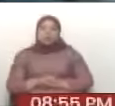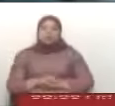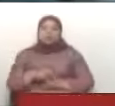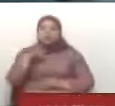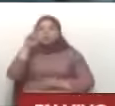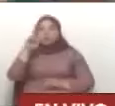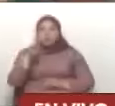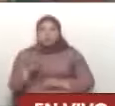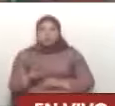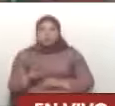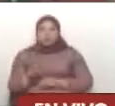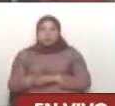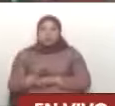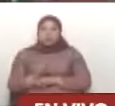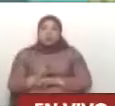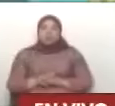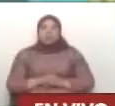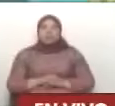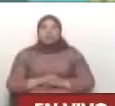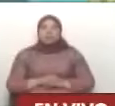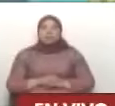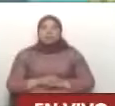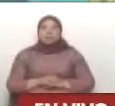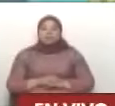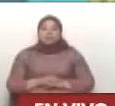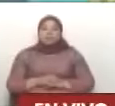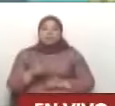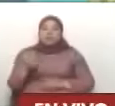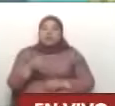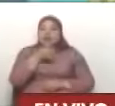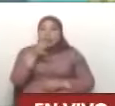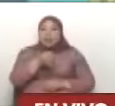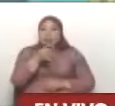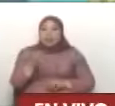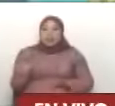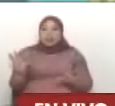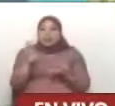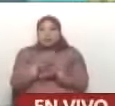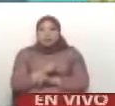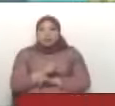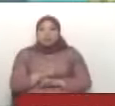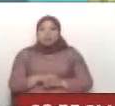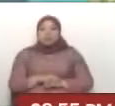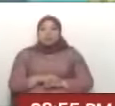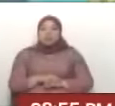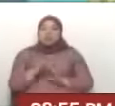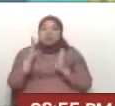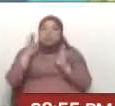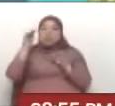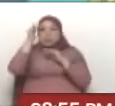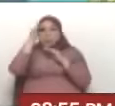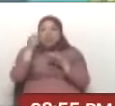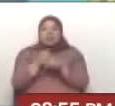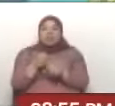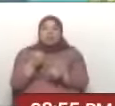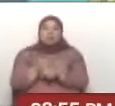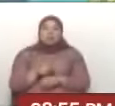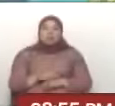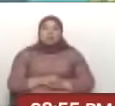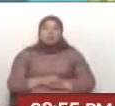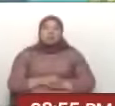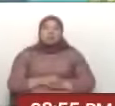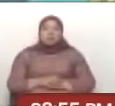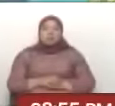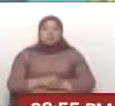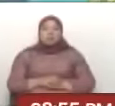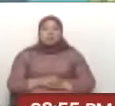Diario, en la mañana, en la tarde, en la noche. Atender, atender. A